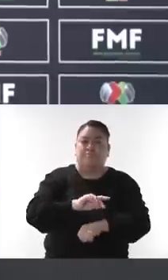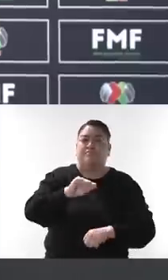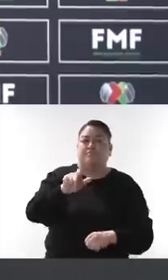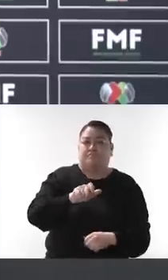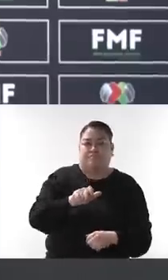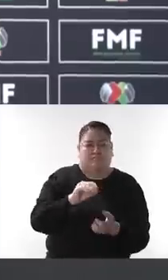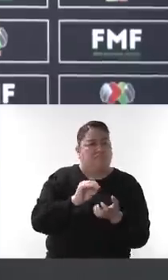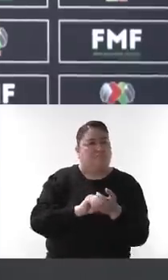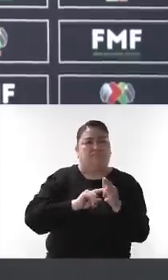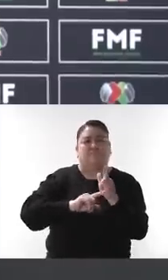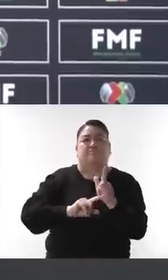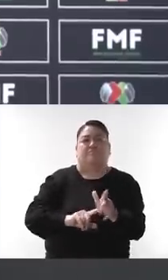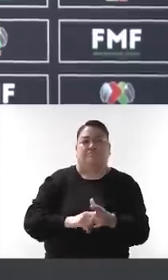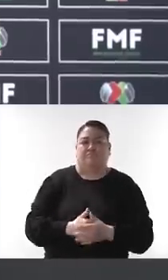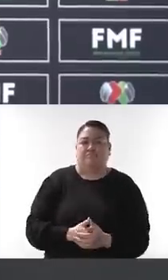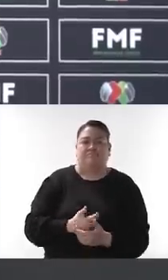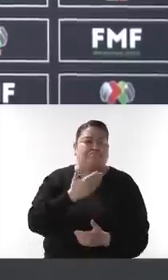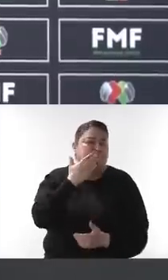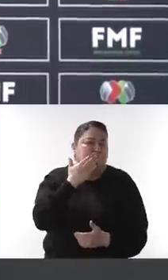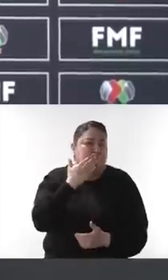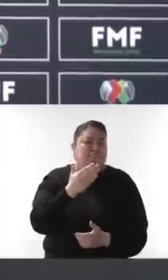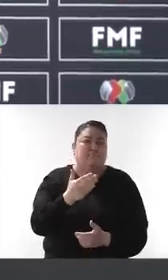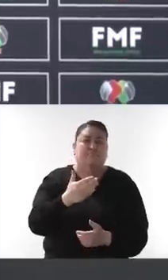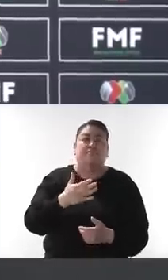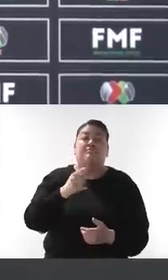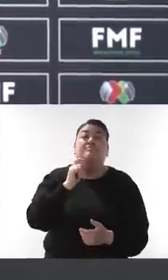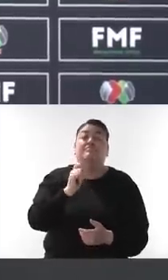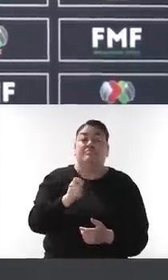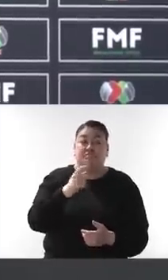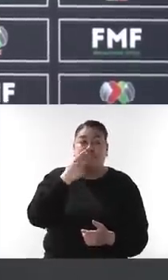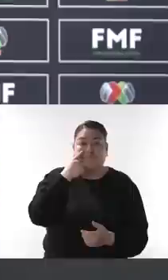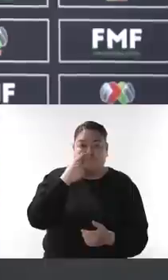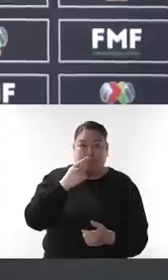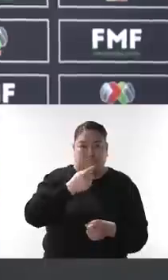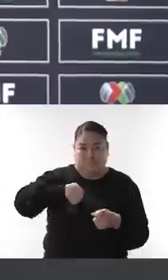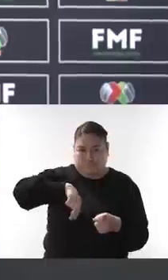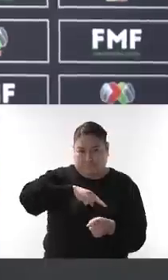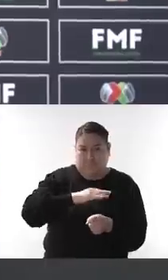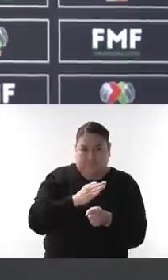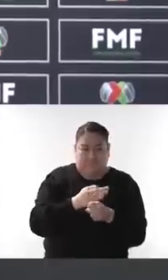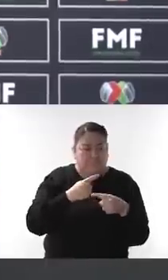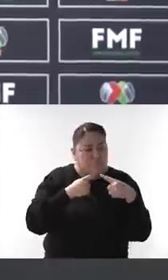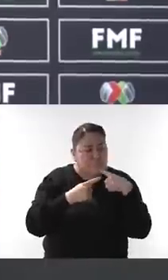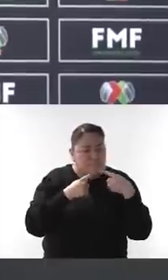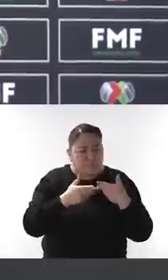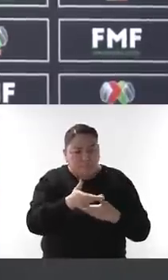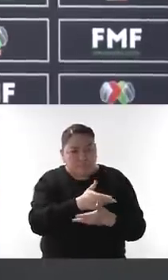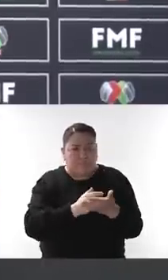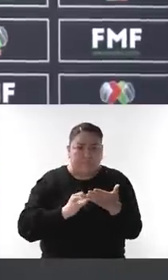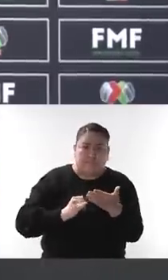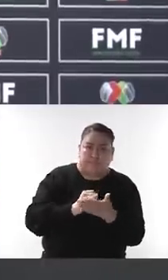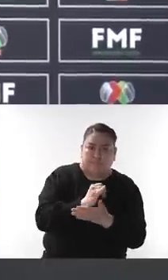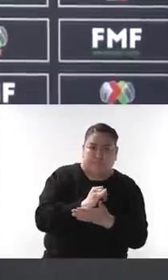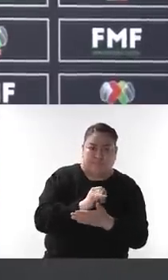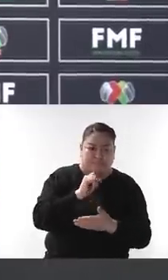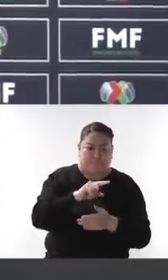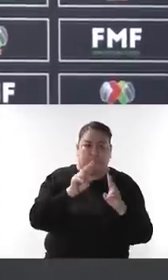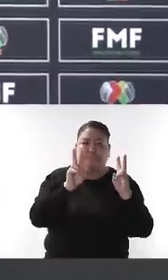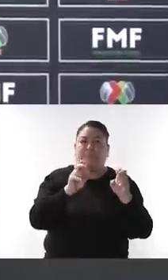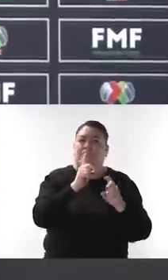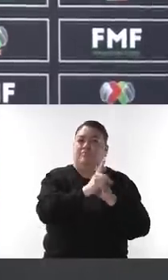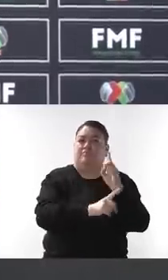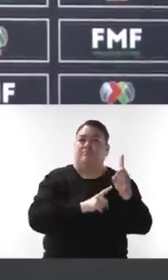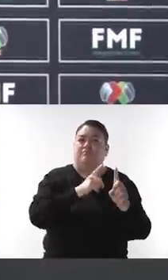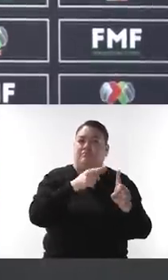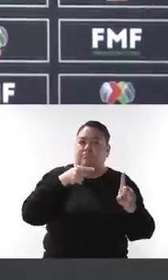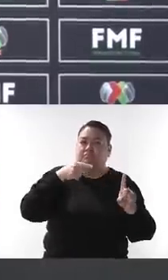seguirá, no hay la menor duda. De que en el momento estamos complementando las decisiones locales del área deportiva con